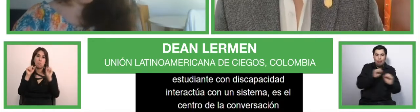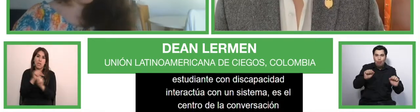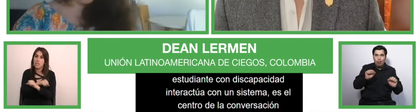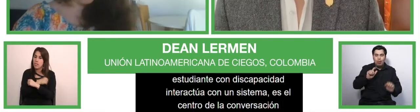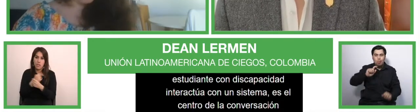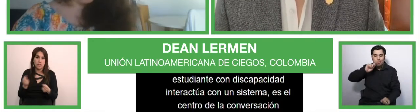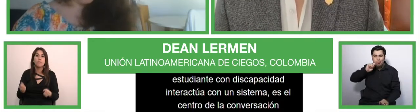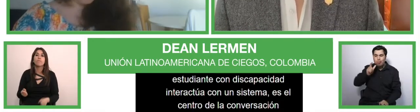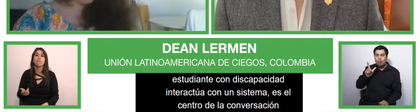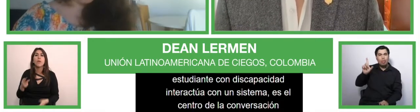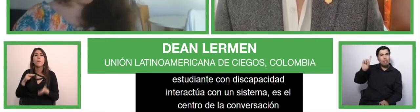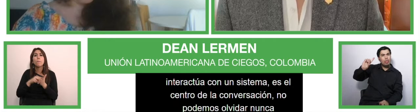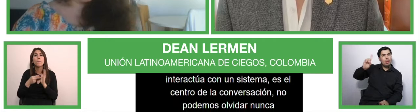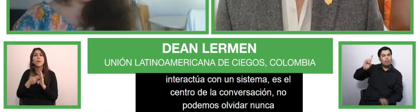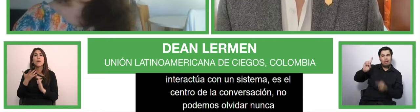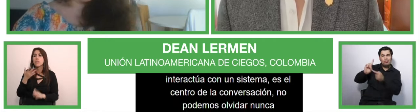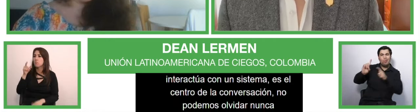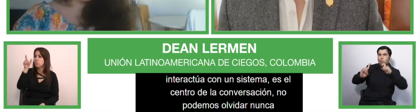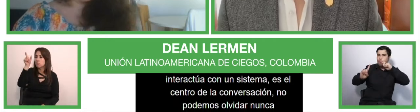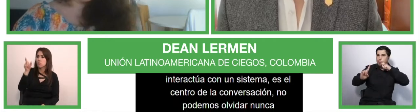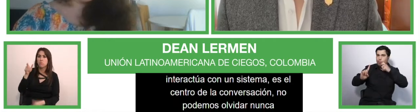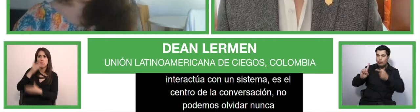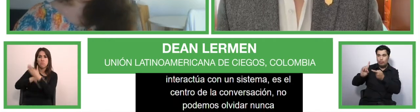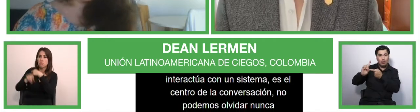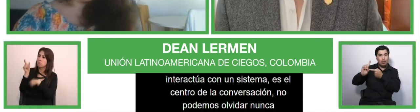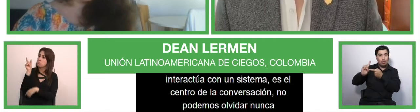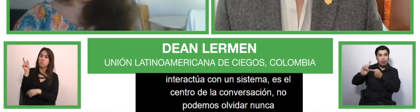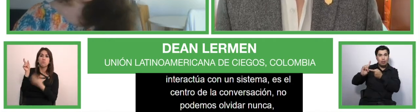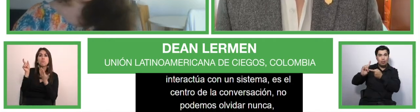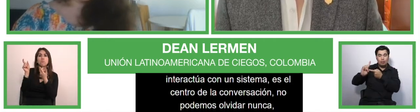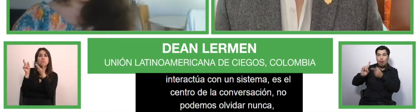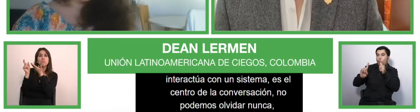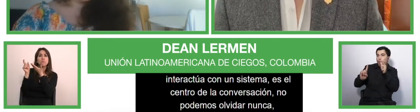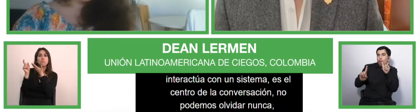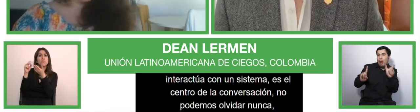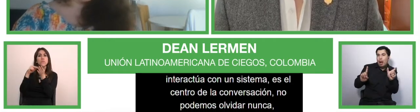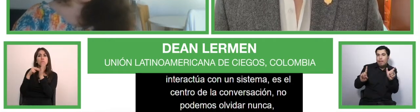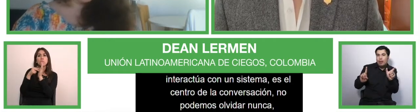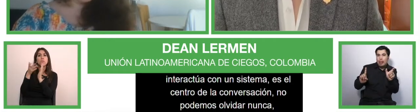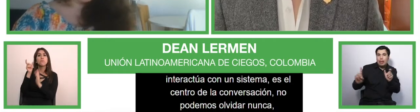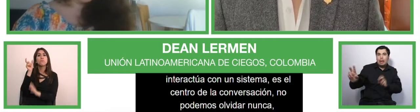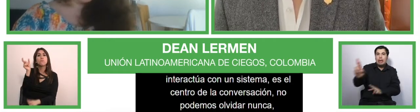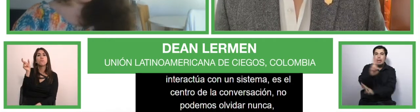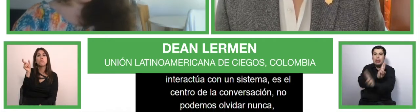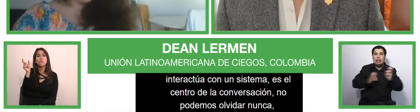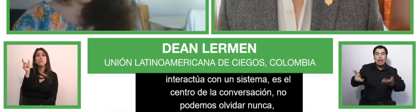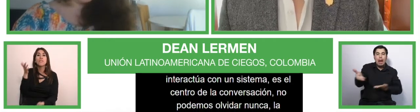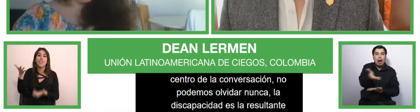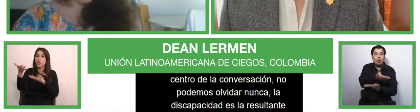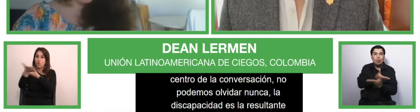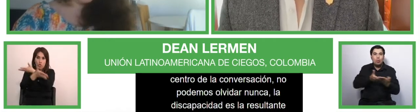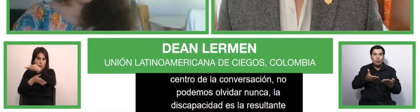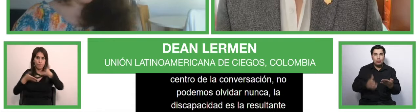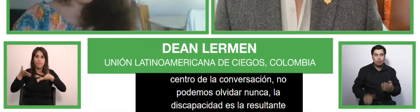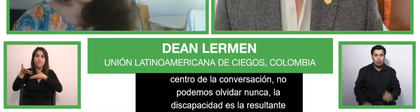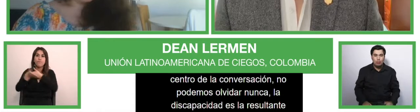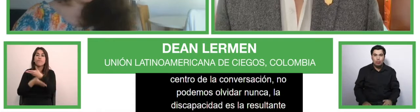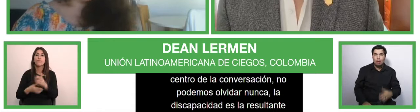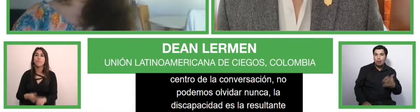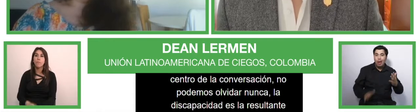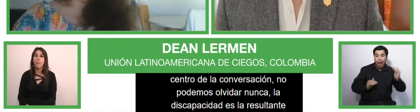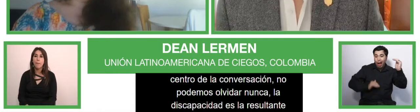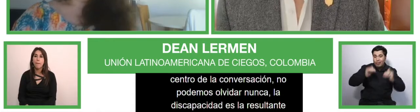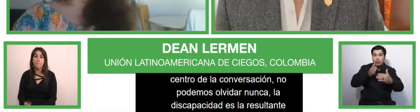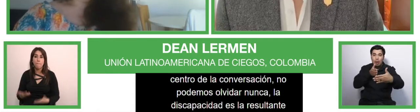discapacidad. O sea, discapacidad es la resultante del interactuar, ¿sí? De unas barreras que le van a impedir a